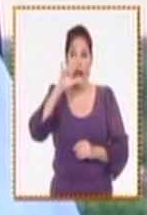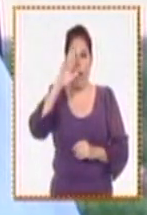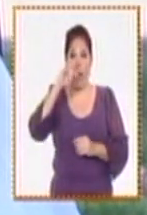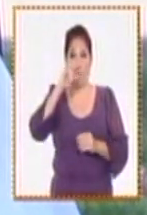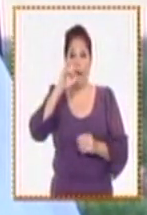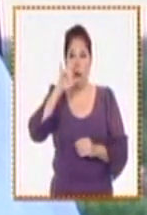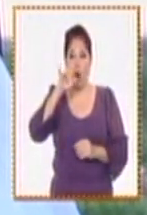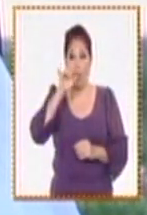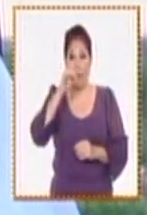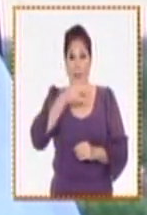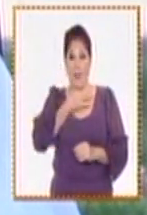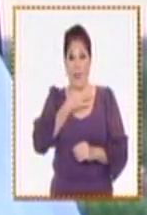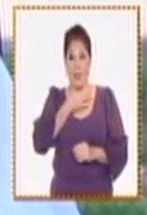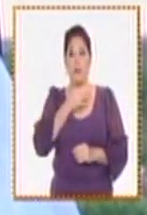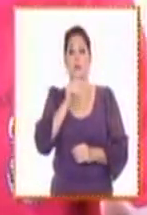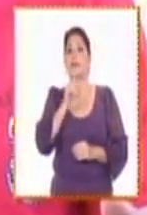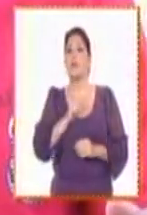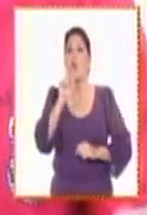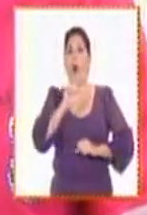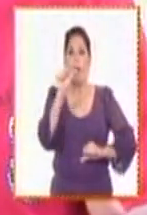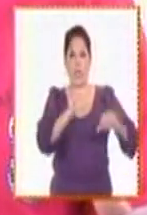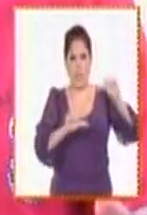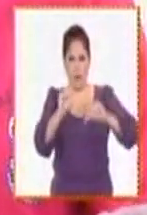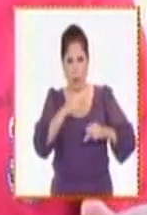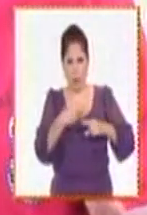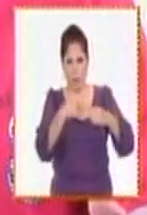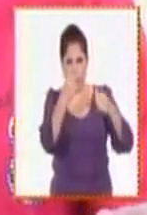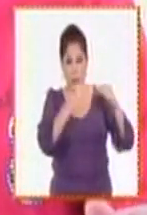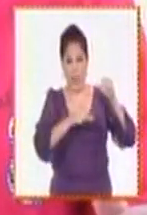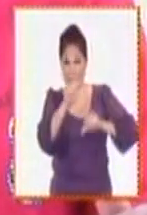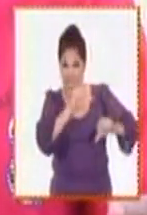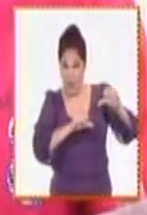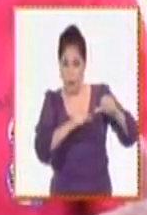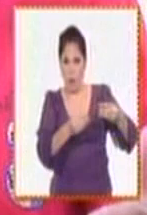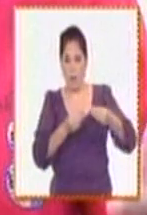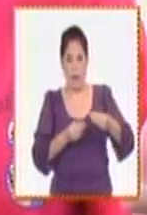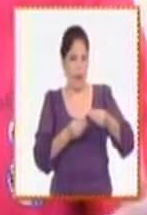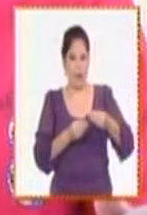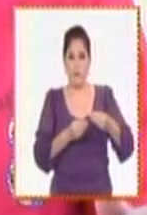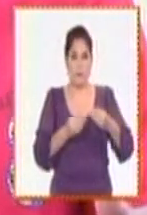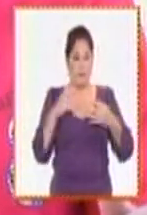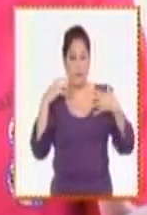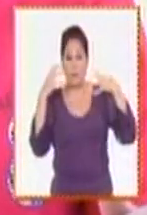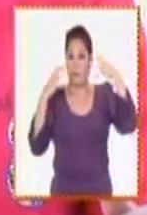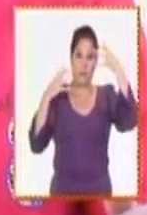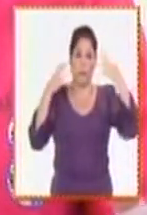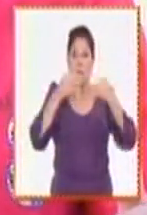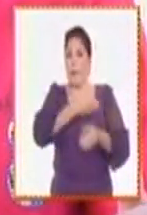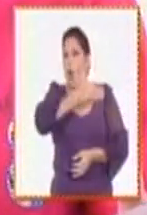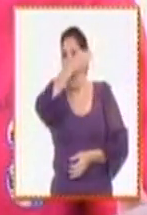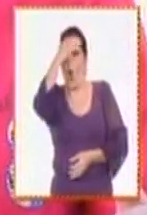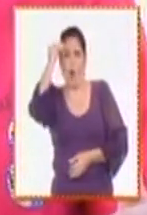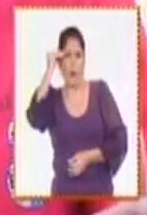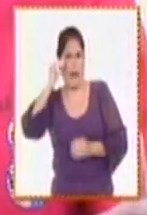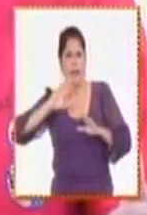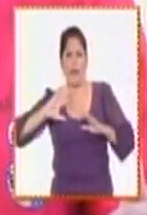lo que en la calle llaman el químico. A mí el químico me hizo olvidarme de todo. Nada, yo